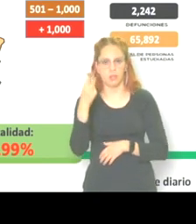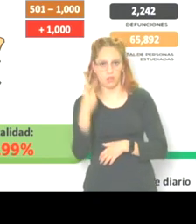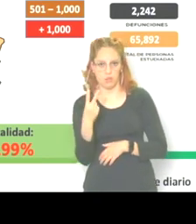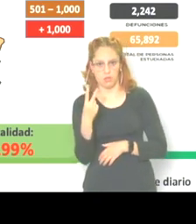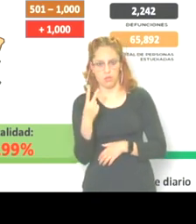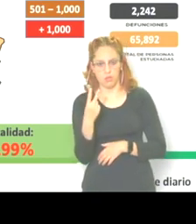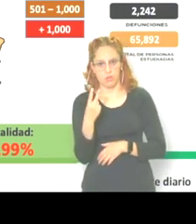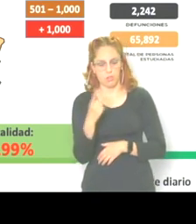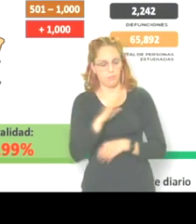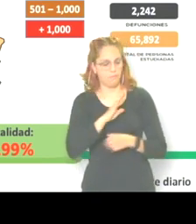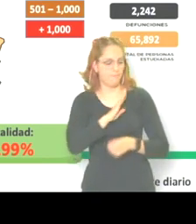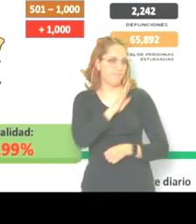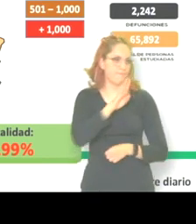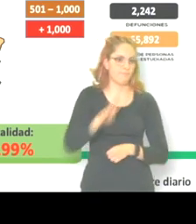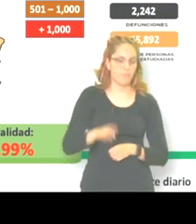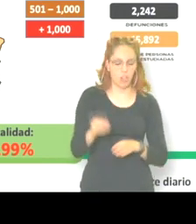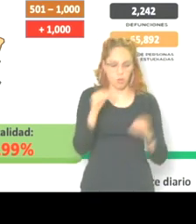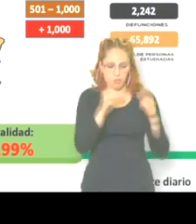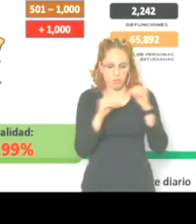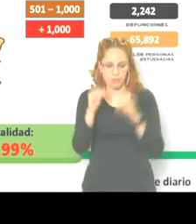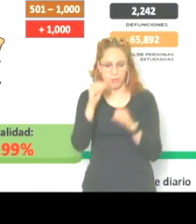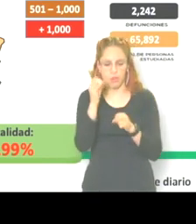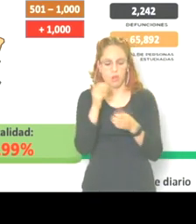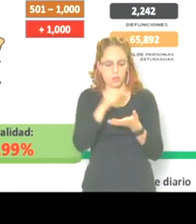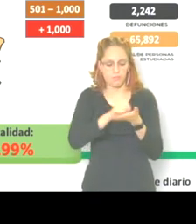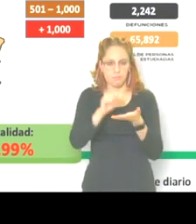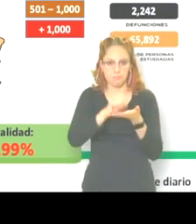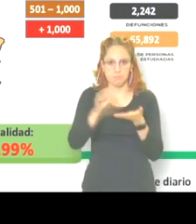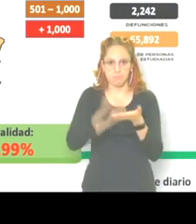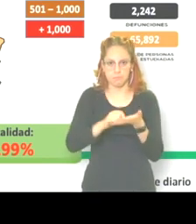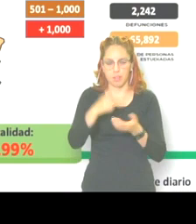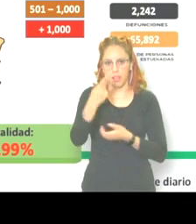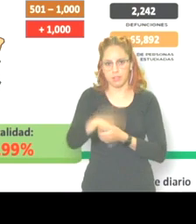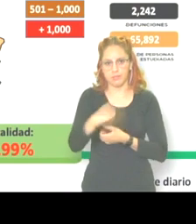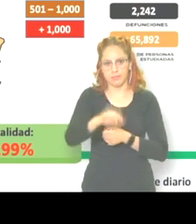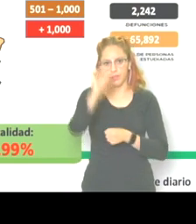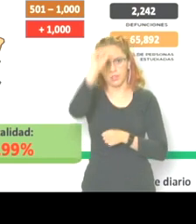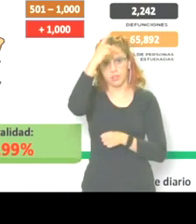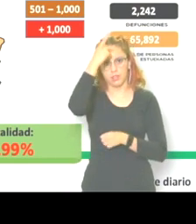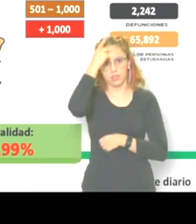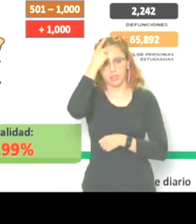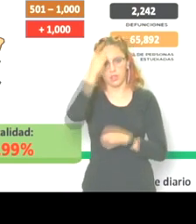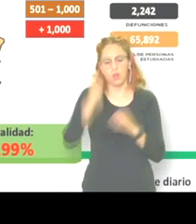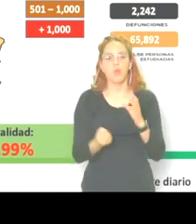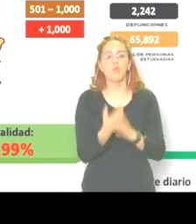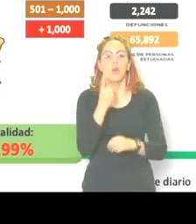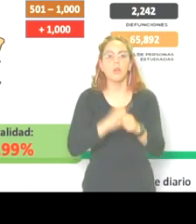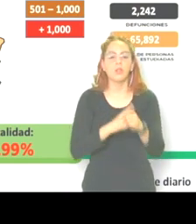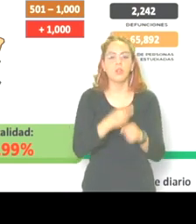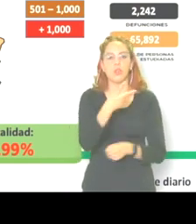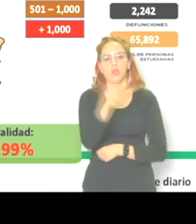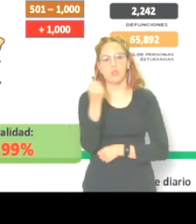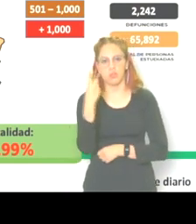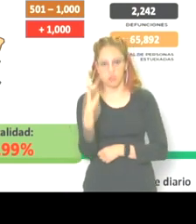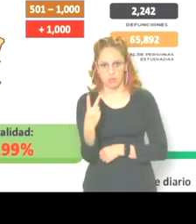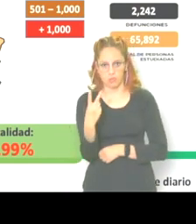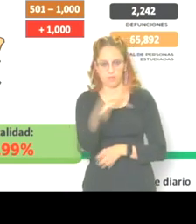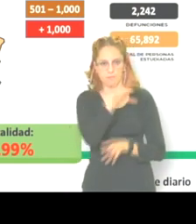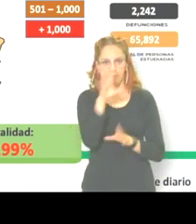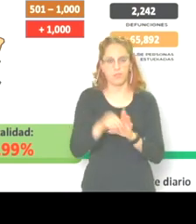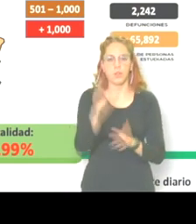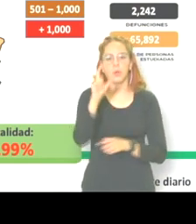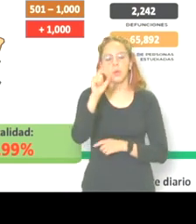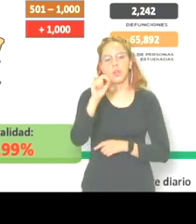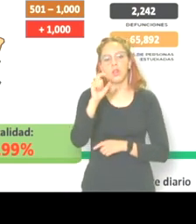2.242 las defunciones que se han registrado aquí en nuestro estado. De los casos nuevos tenemos 202, para un total de